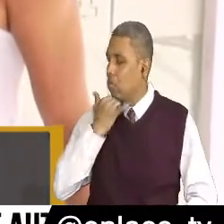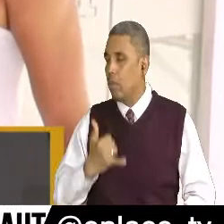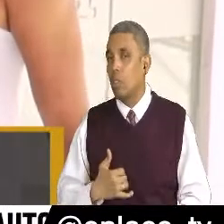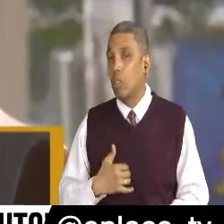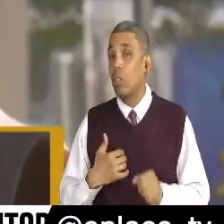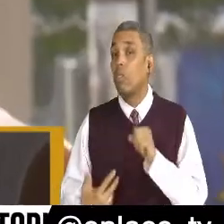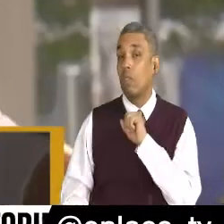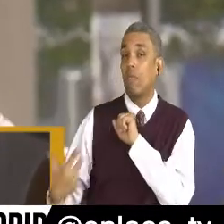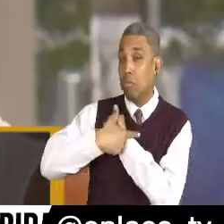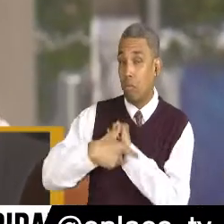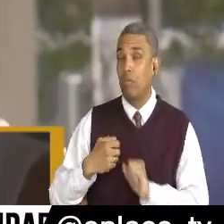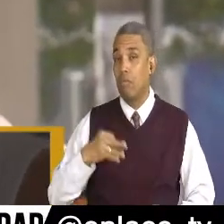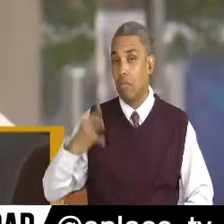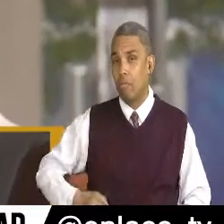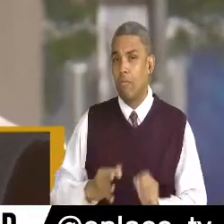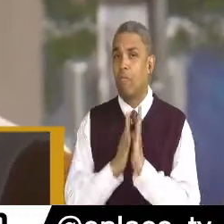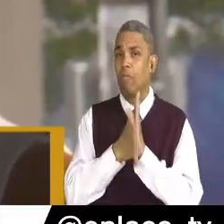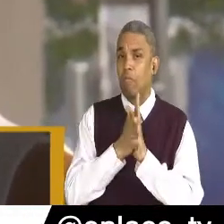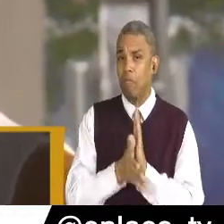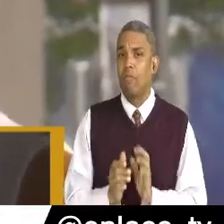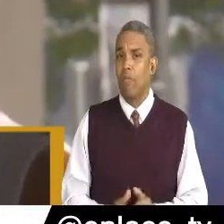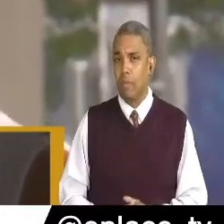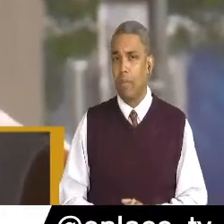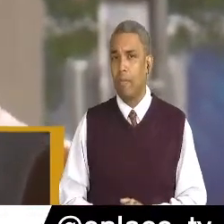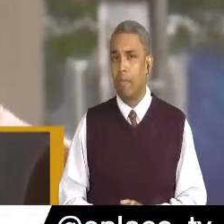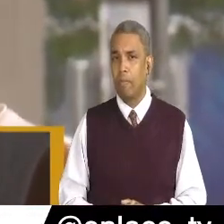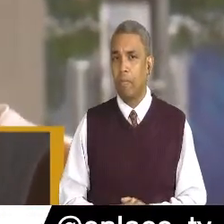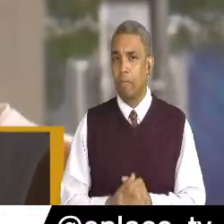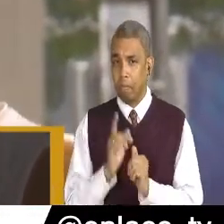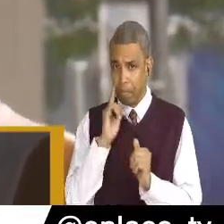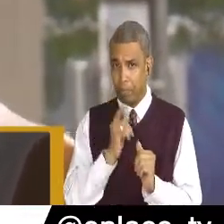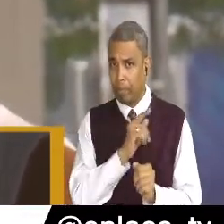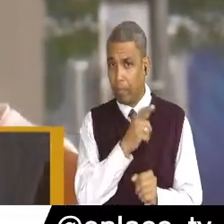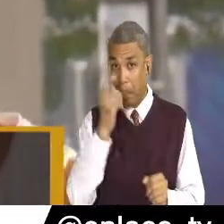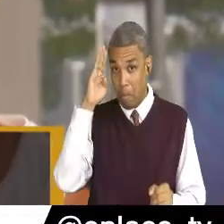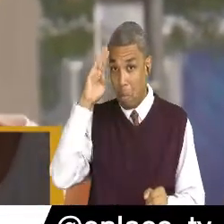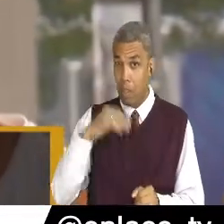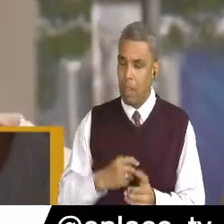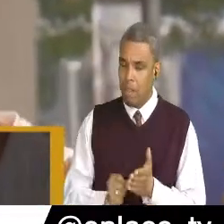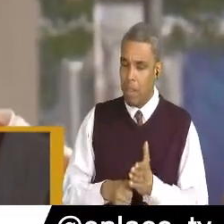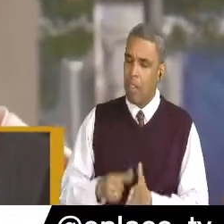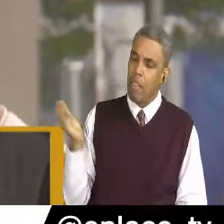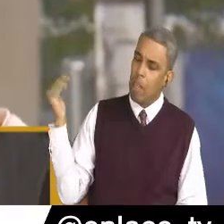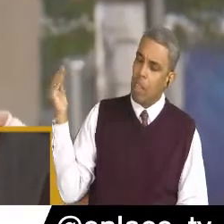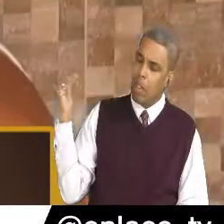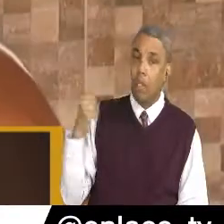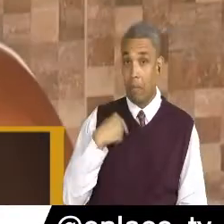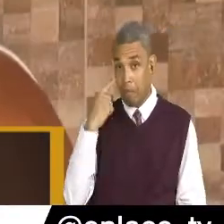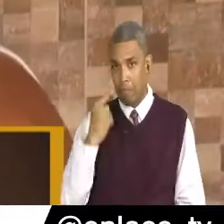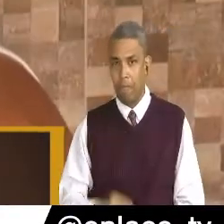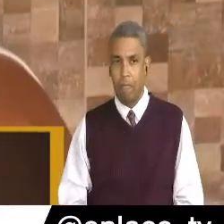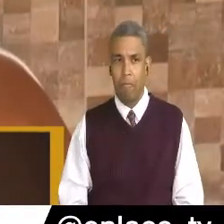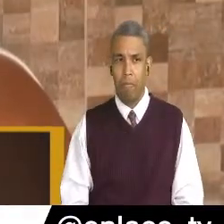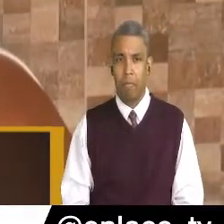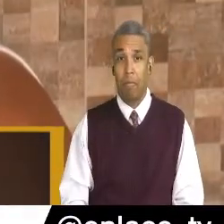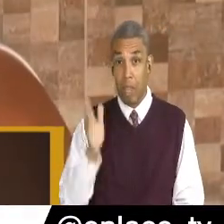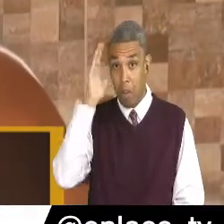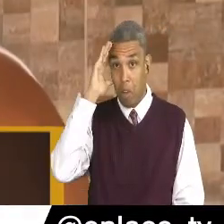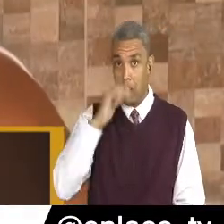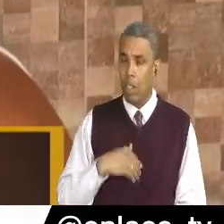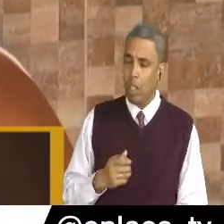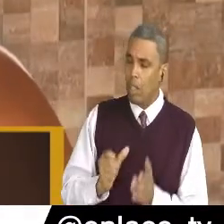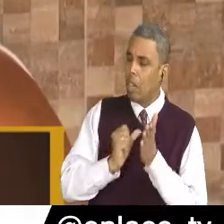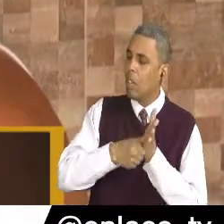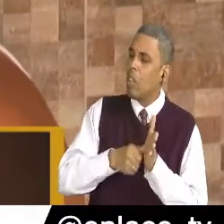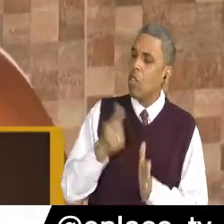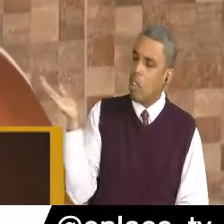no fue el adecuado y se presenta una pequeña discusión. Le pide sus papeles y en ese momento empezó su calvario. Y el man llegó y me pidió la cédula.